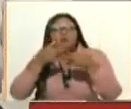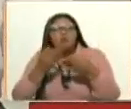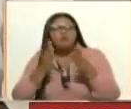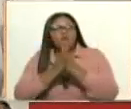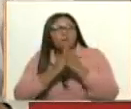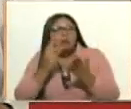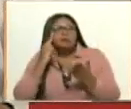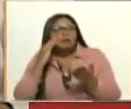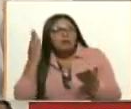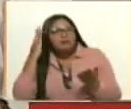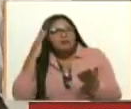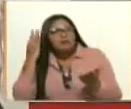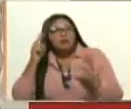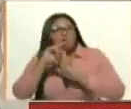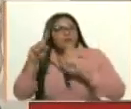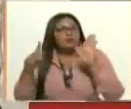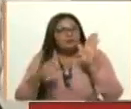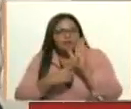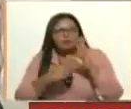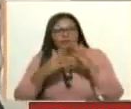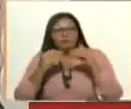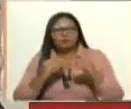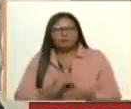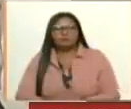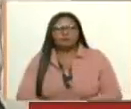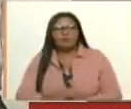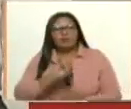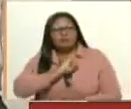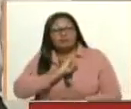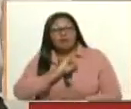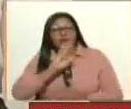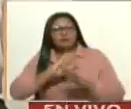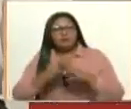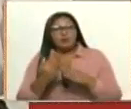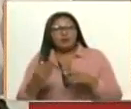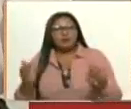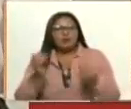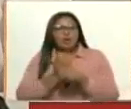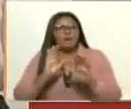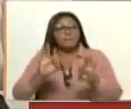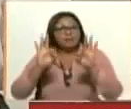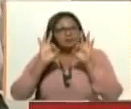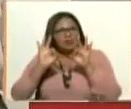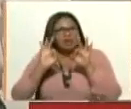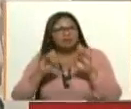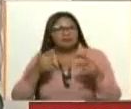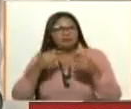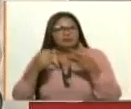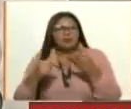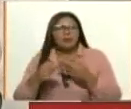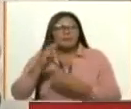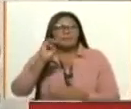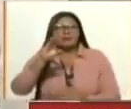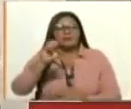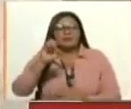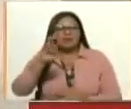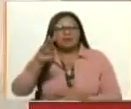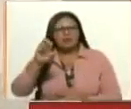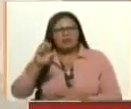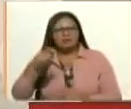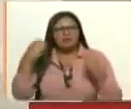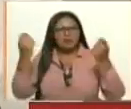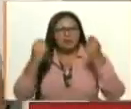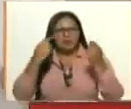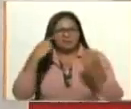apellido para poder completar tu identidad. Pues obtuvo una mención especial en la categoría Pesebre de